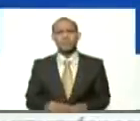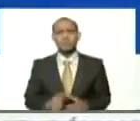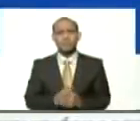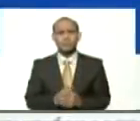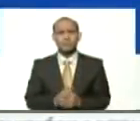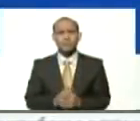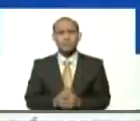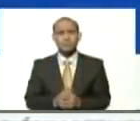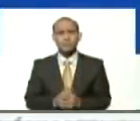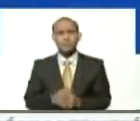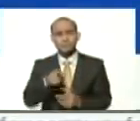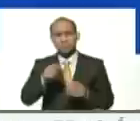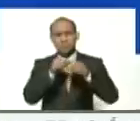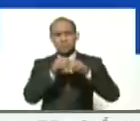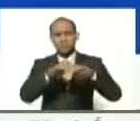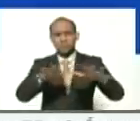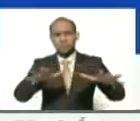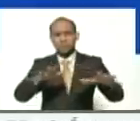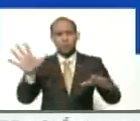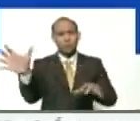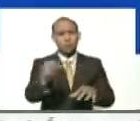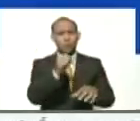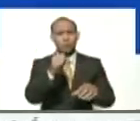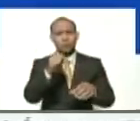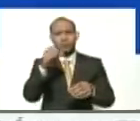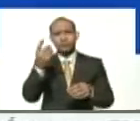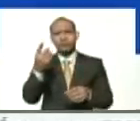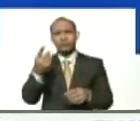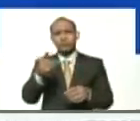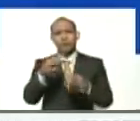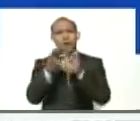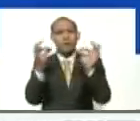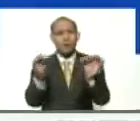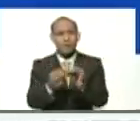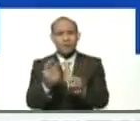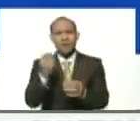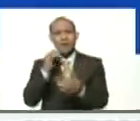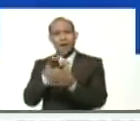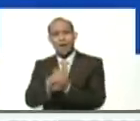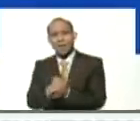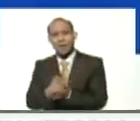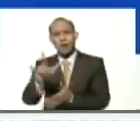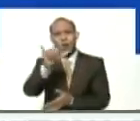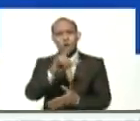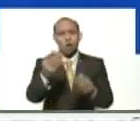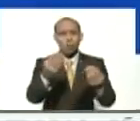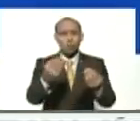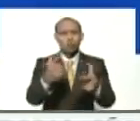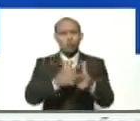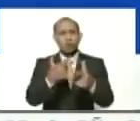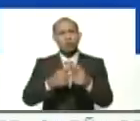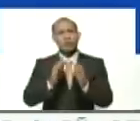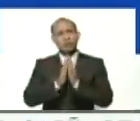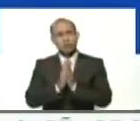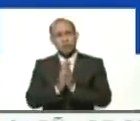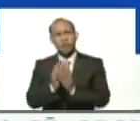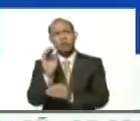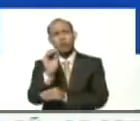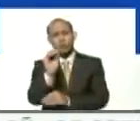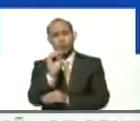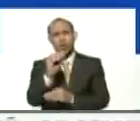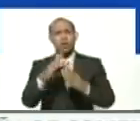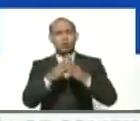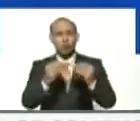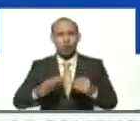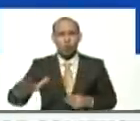bueno les quitó un ser amado un amigo querido así que vamos a cuidarnos